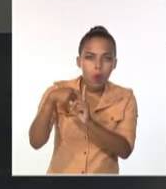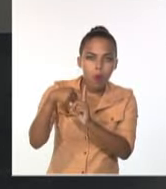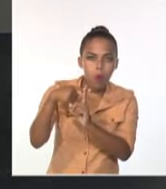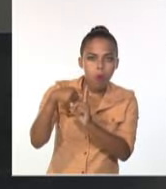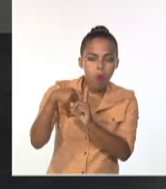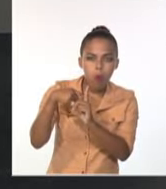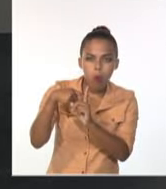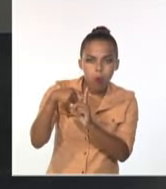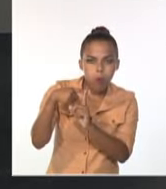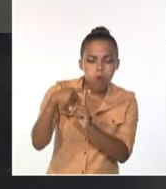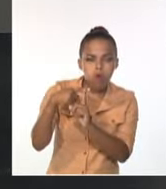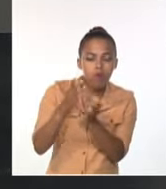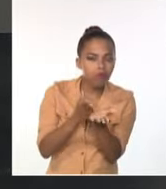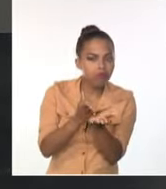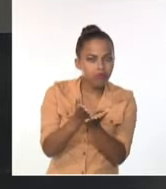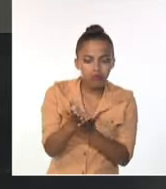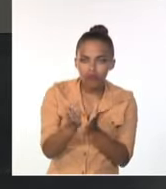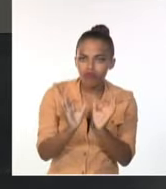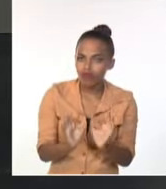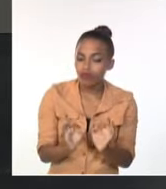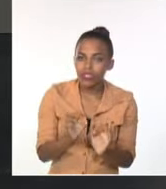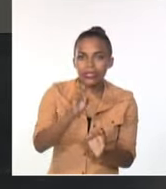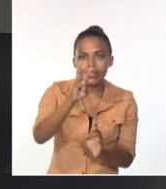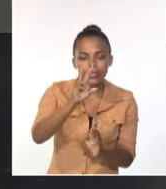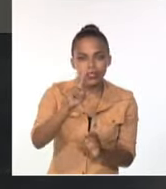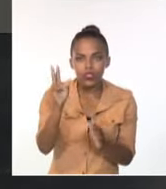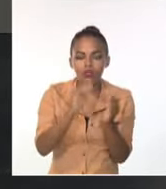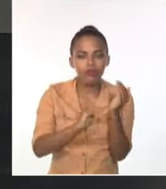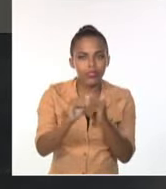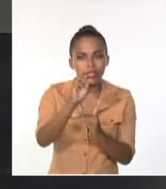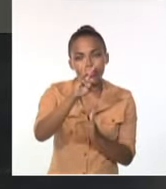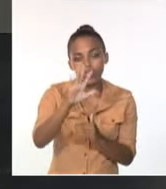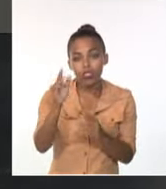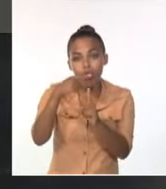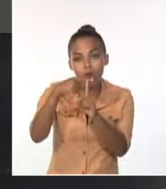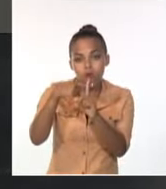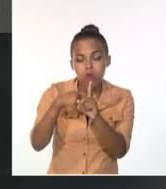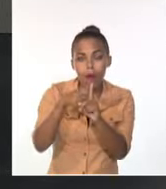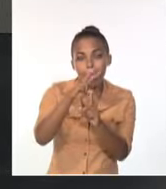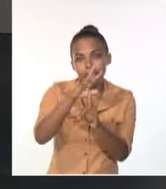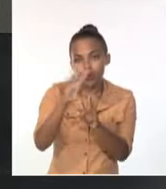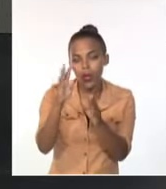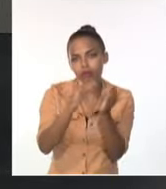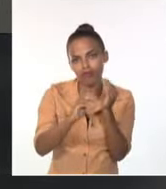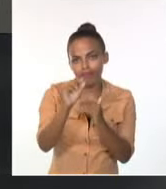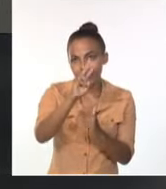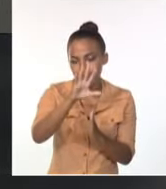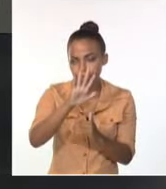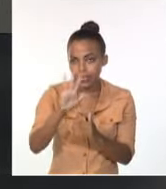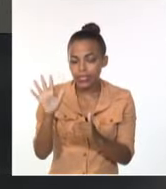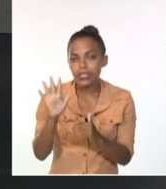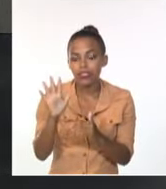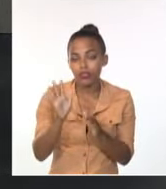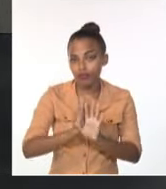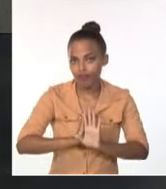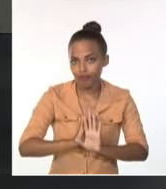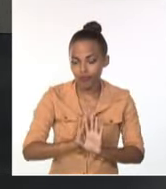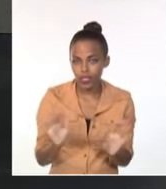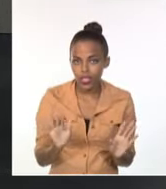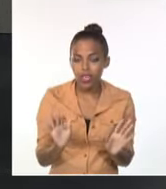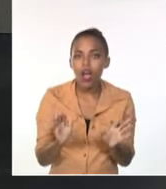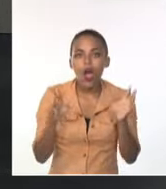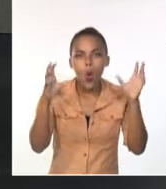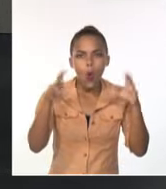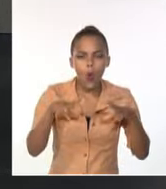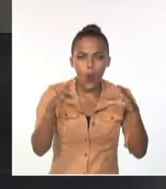cambio 32 35 y mínimas 24 25 grc de modo que disminuye la lluvia para